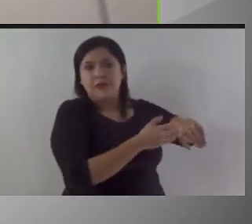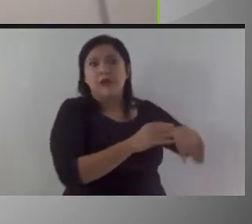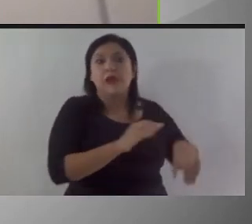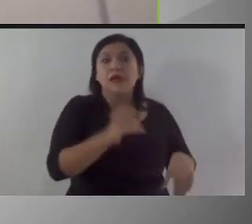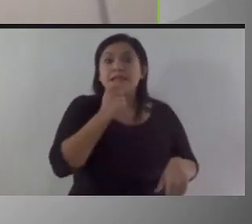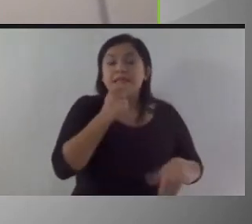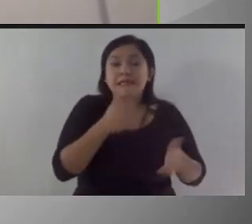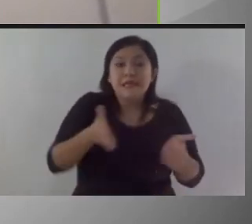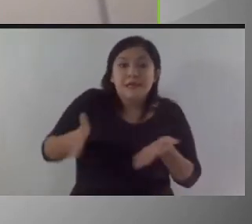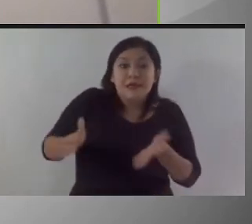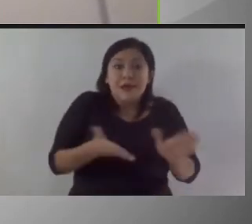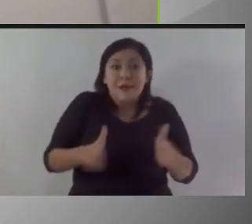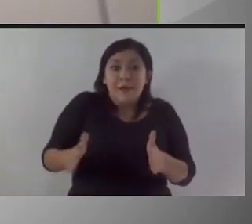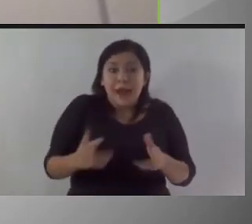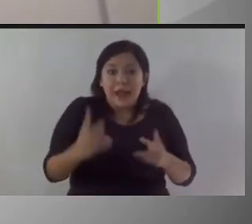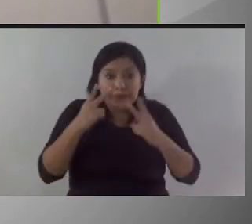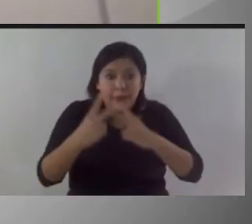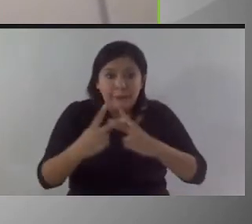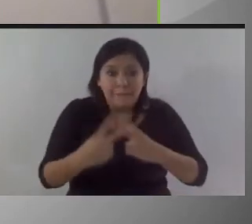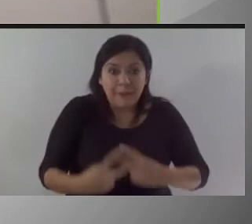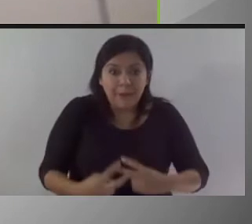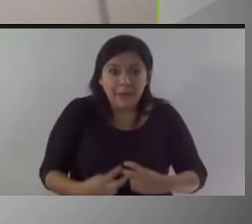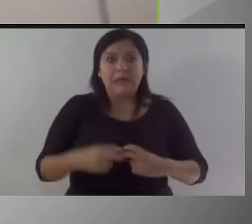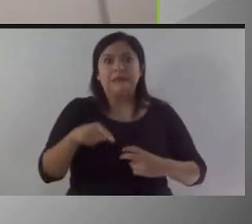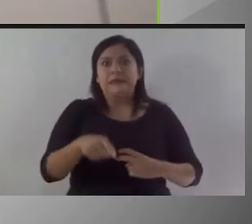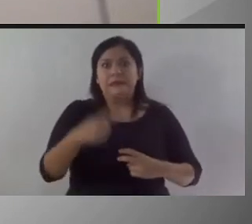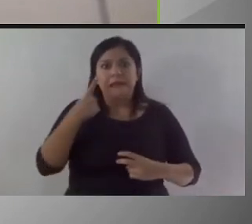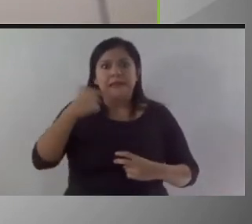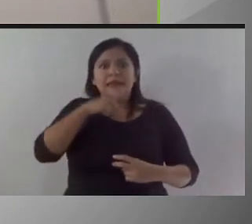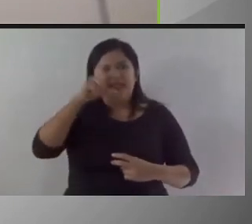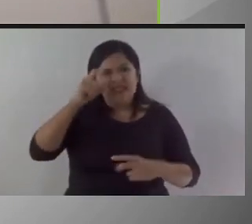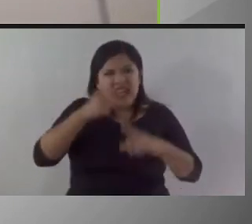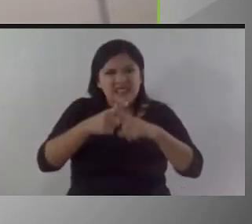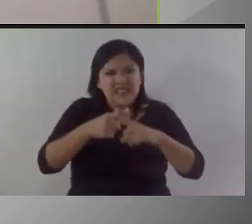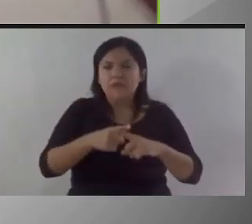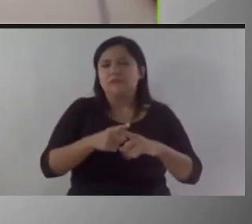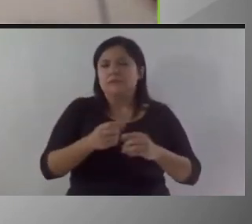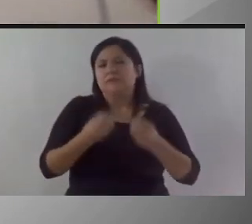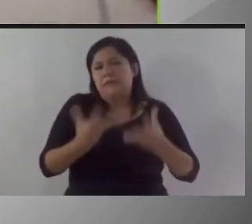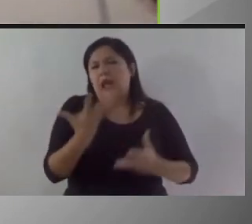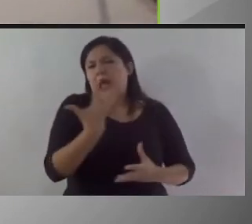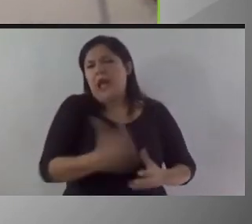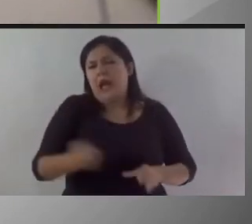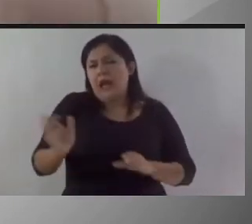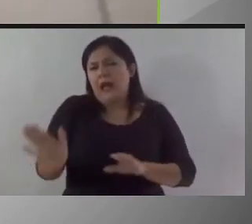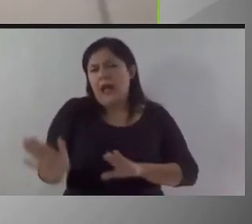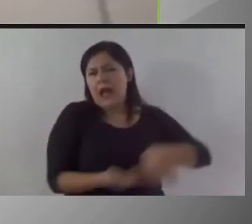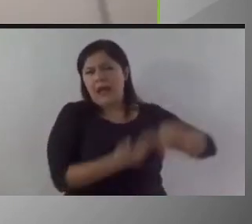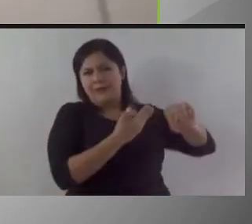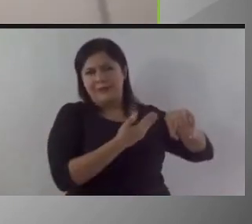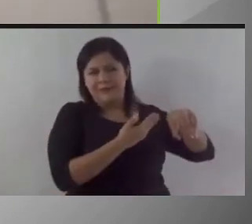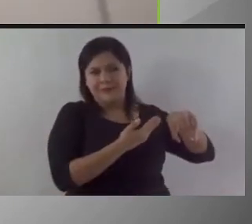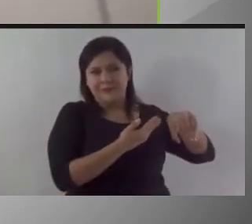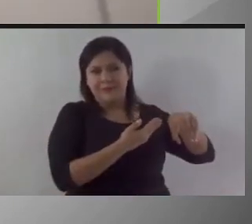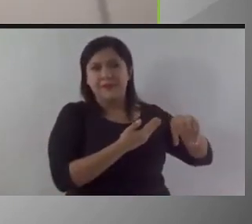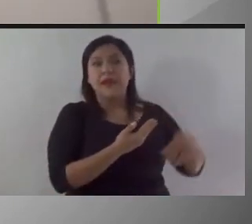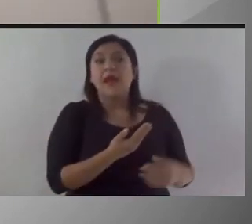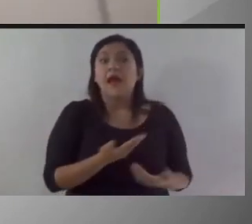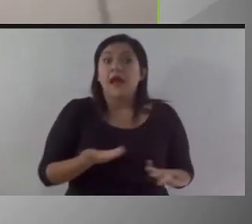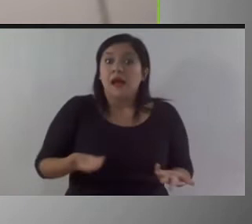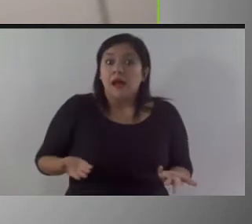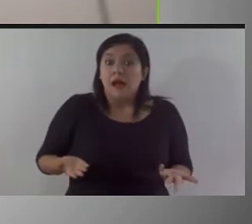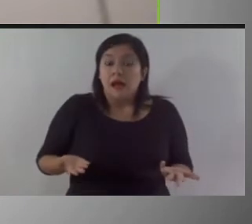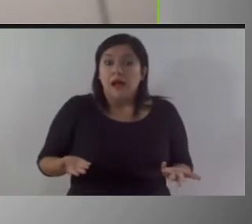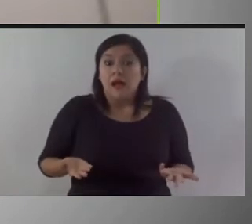fetos intersex, y ambas experiencias son experiencias en las que los